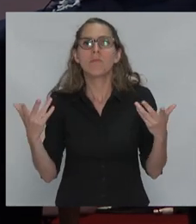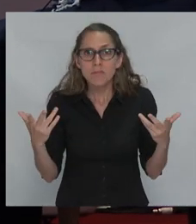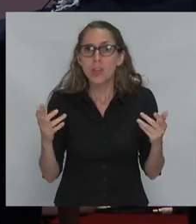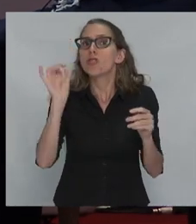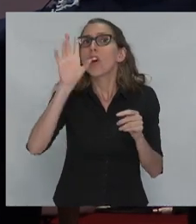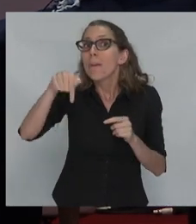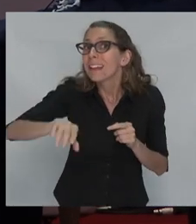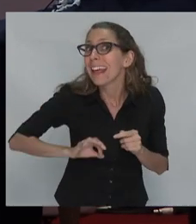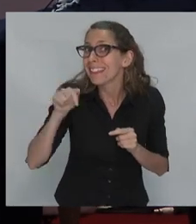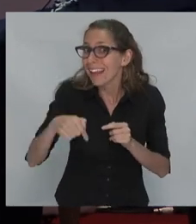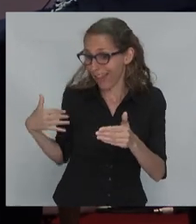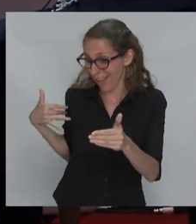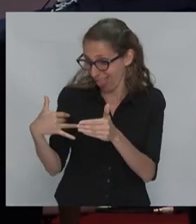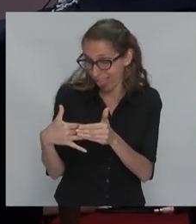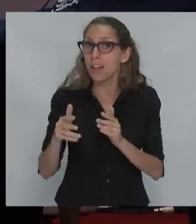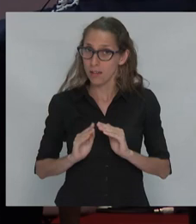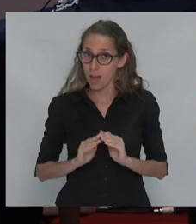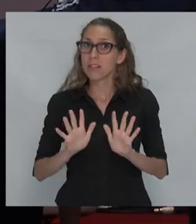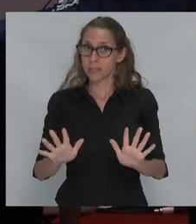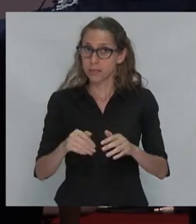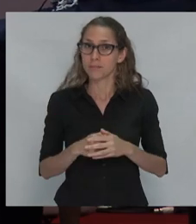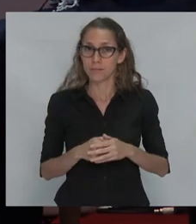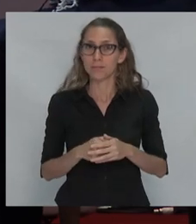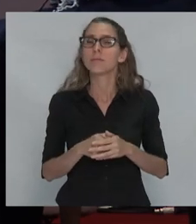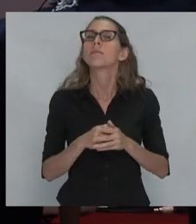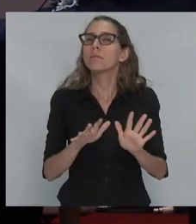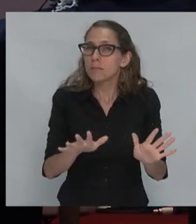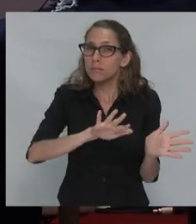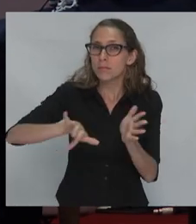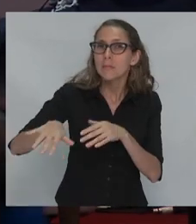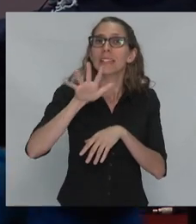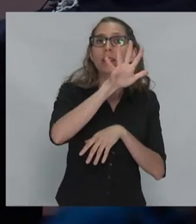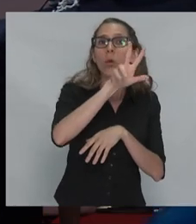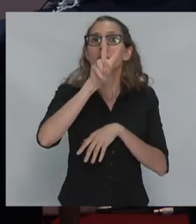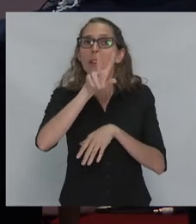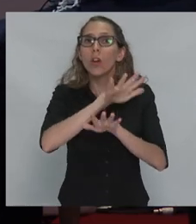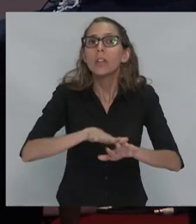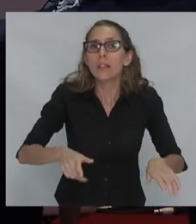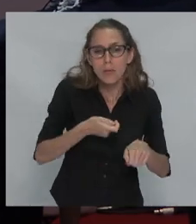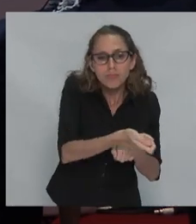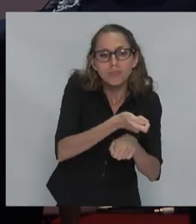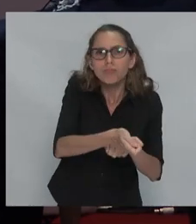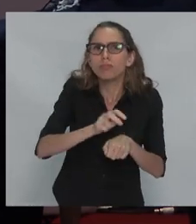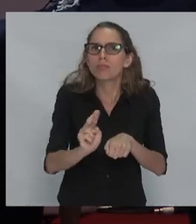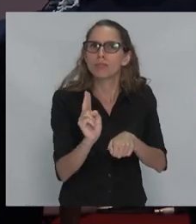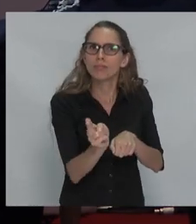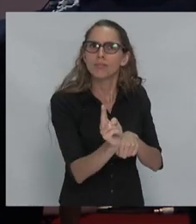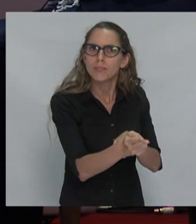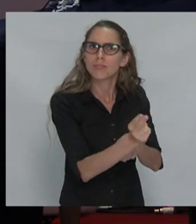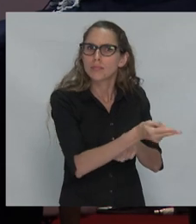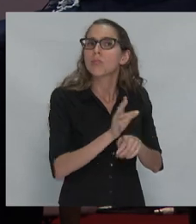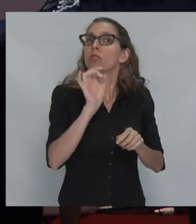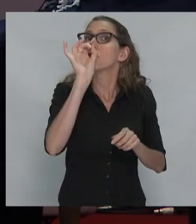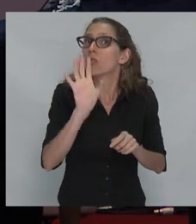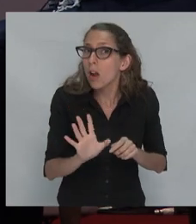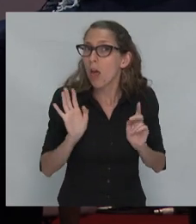va del año. Sin olvidar, 52 niños asesinados, solamente en lo que